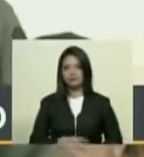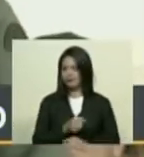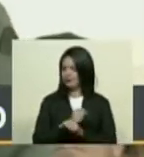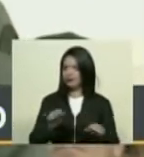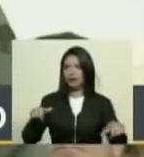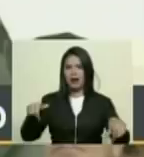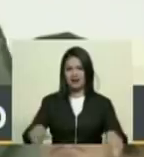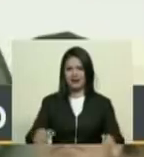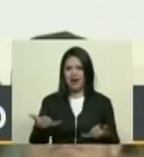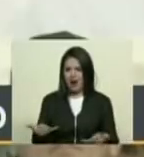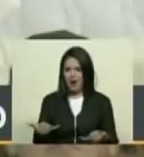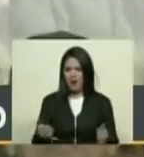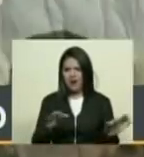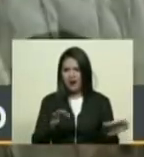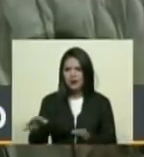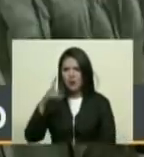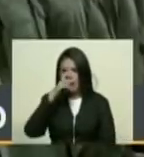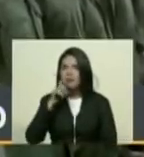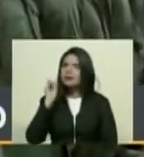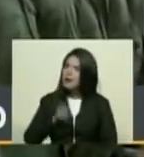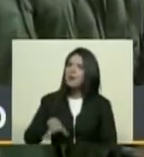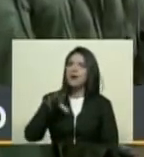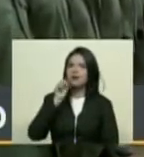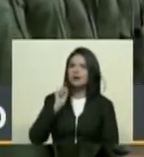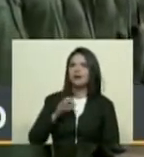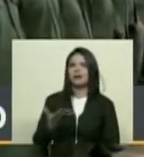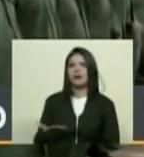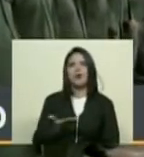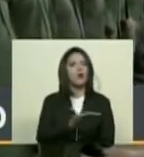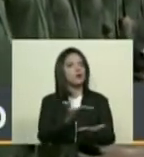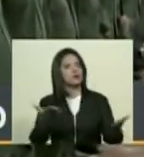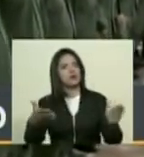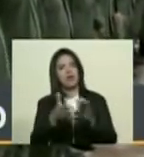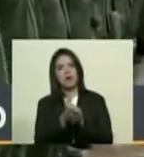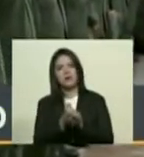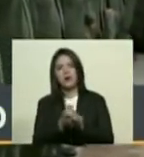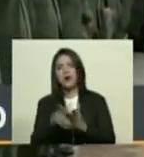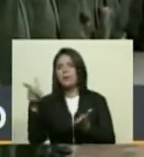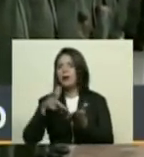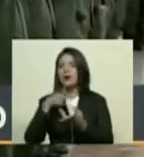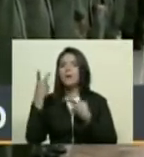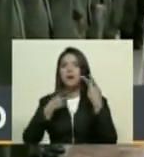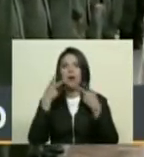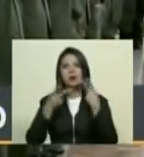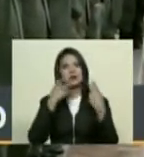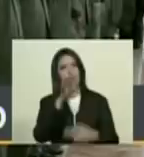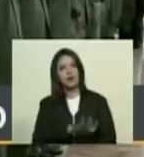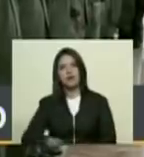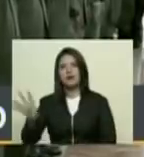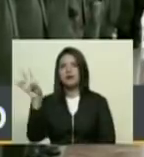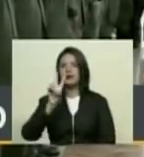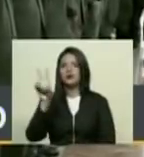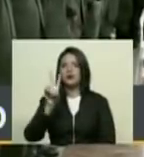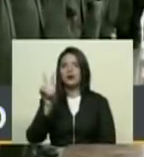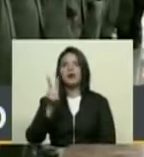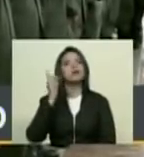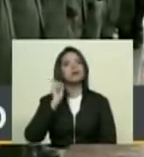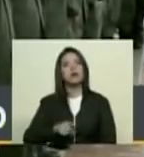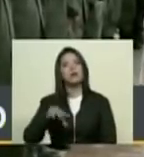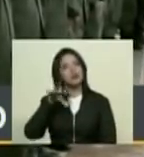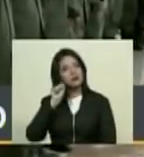este siglo. Tenemos que entender, los compatriotas, compañeros, actores políticos de la vida nacional, tienen